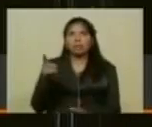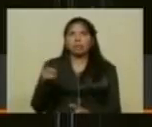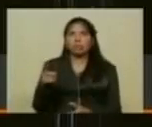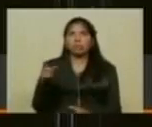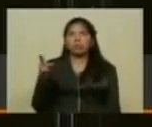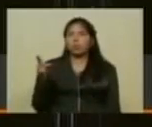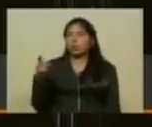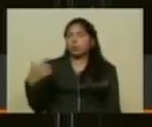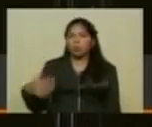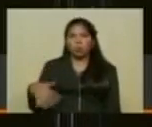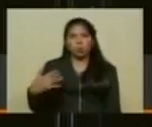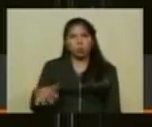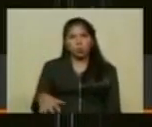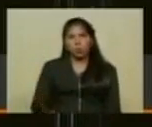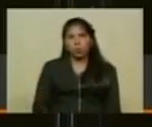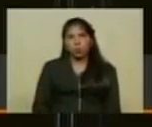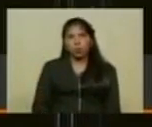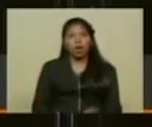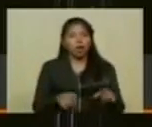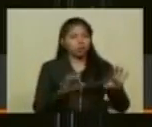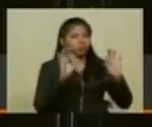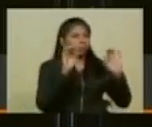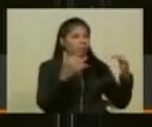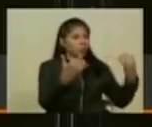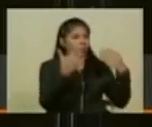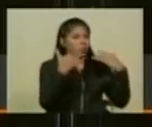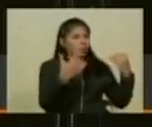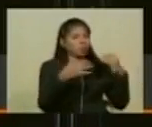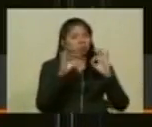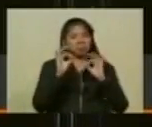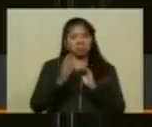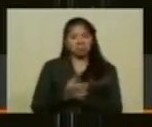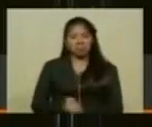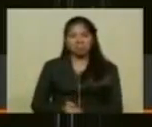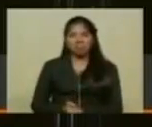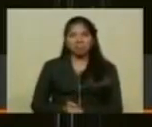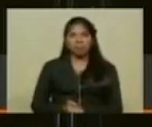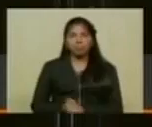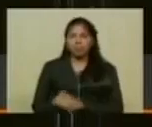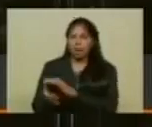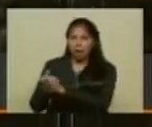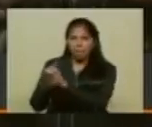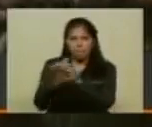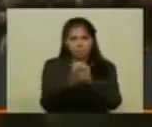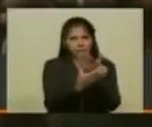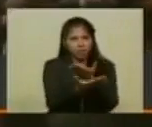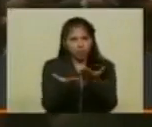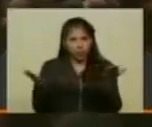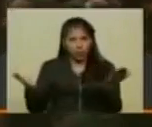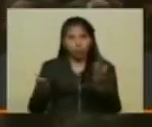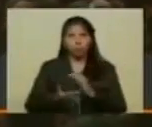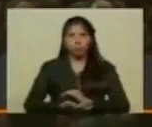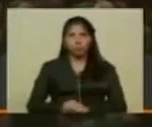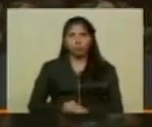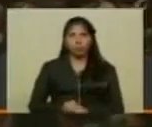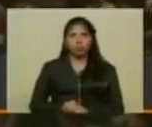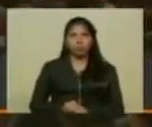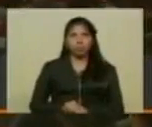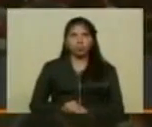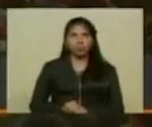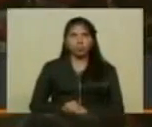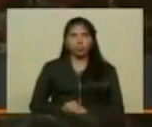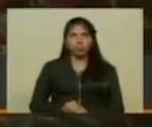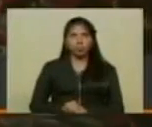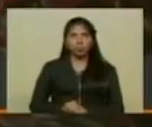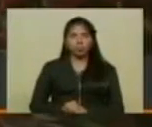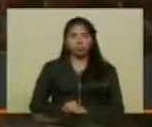que estamos recibiendo aquí. Queridos compañeros, Mayor General